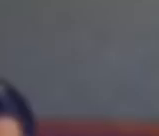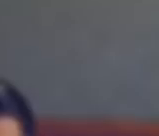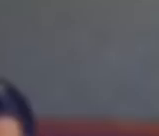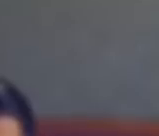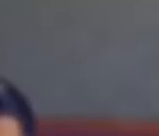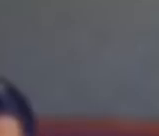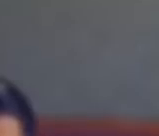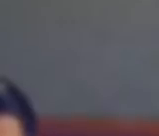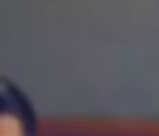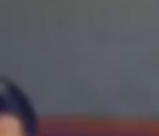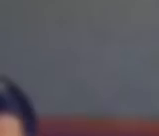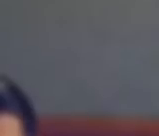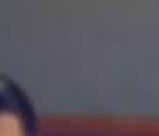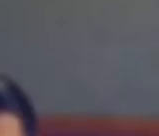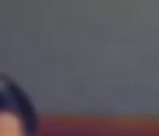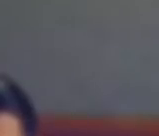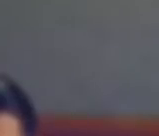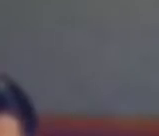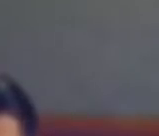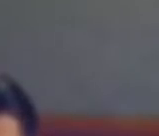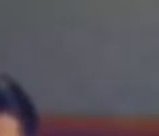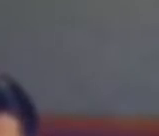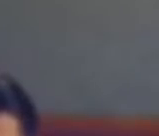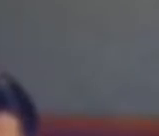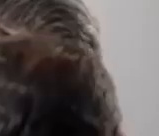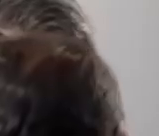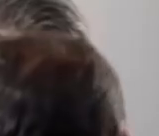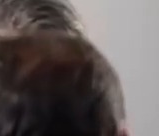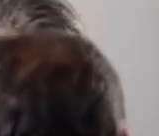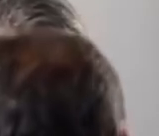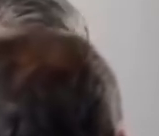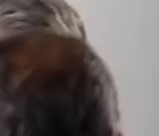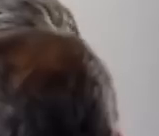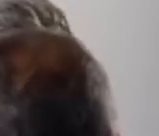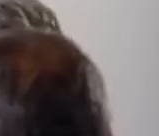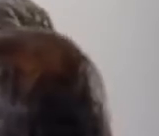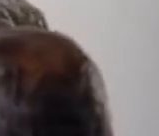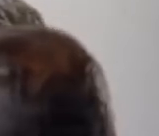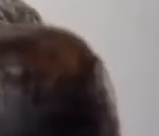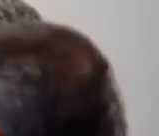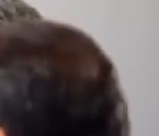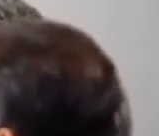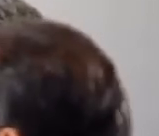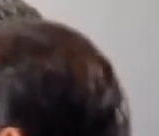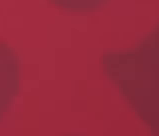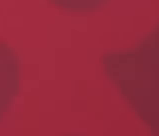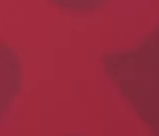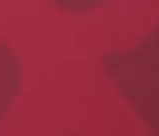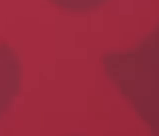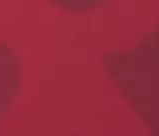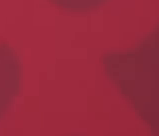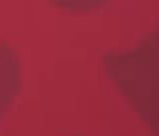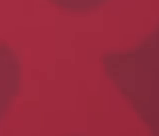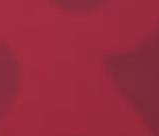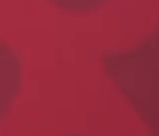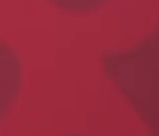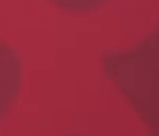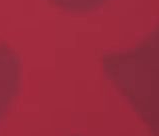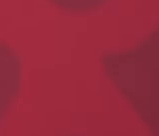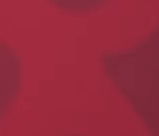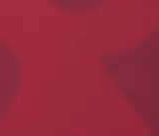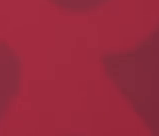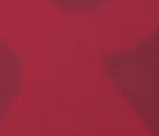la vida y seguridad de los ciudadanos y del personal diplomático? Bueno, había esta situación que